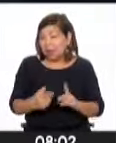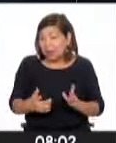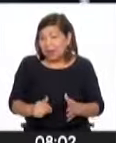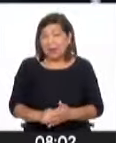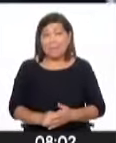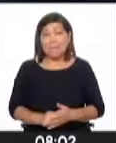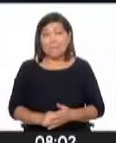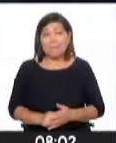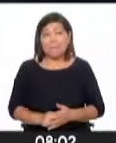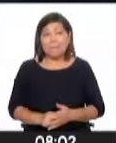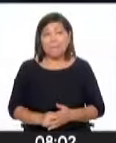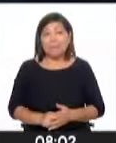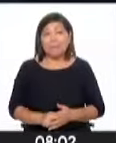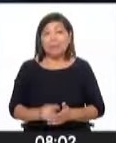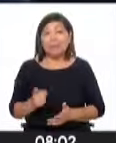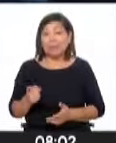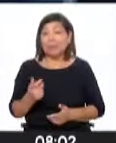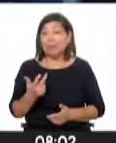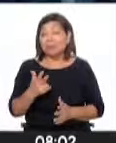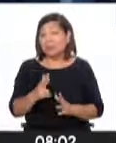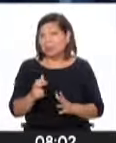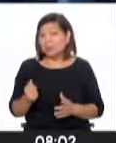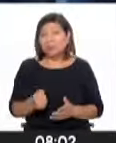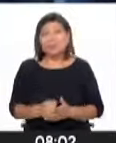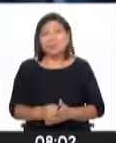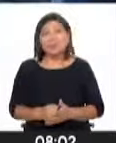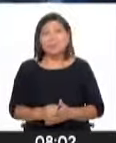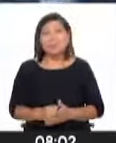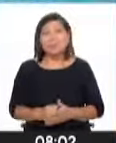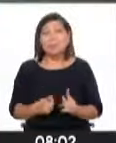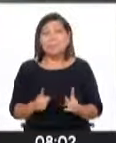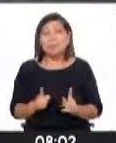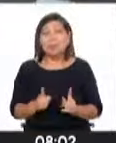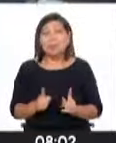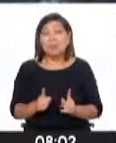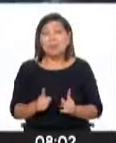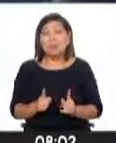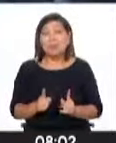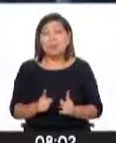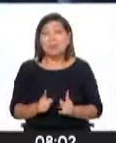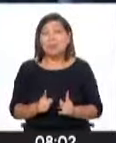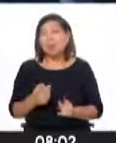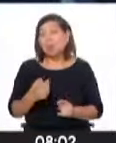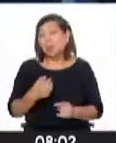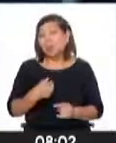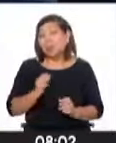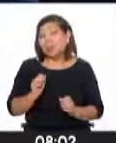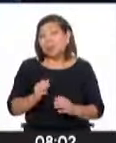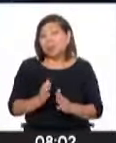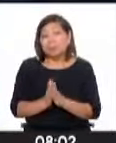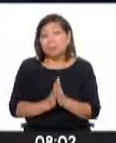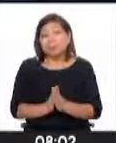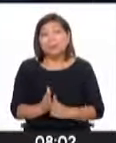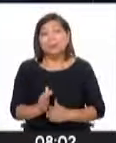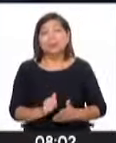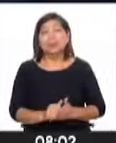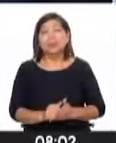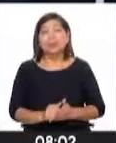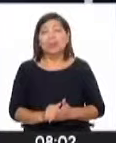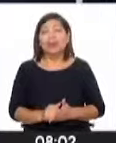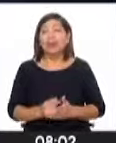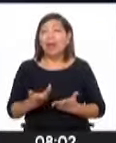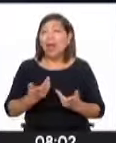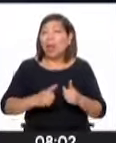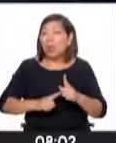¿no? O sea, claro, a ellos les costó 300, igual ganan plata, pero eso, para mí que soy el cliente moroso, es una ventaja. Y hay ese tipo de